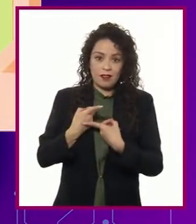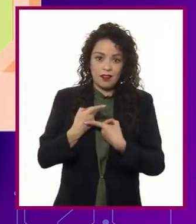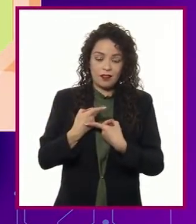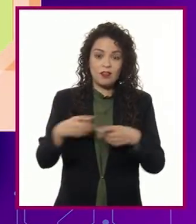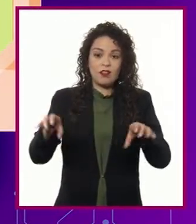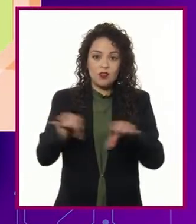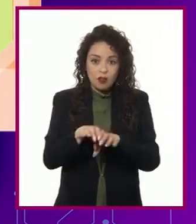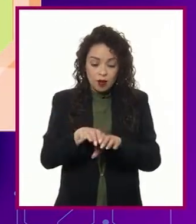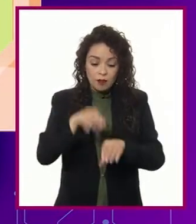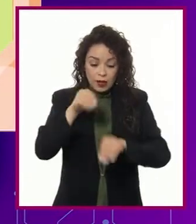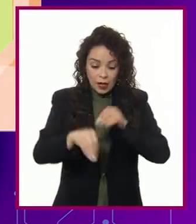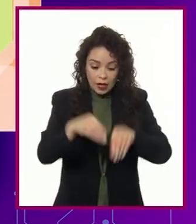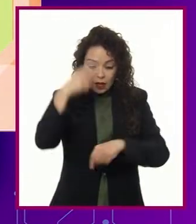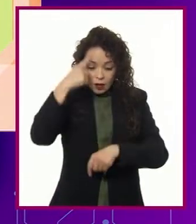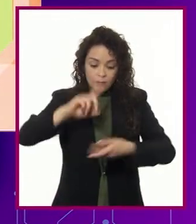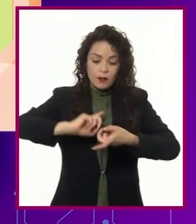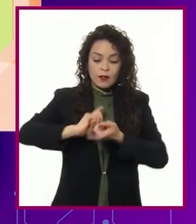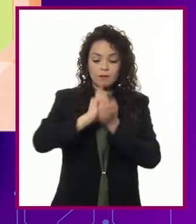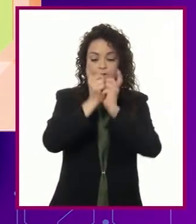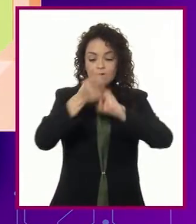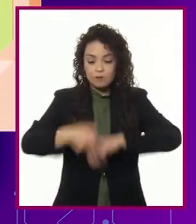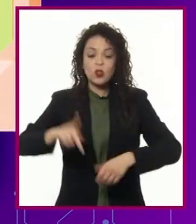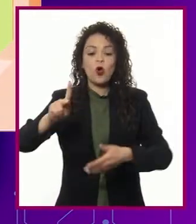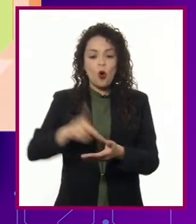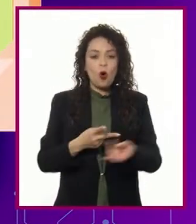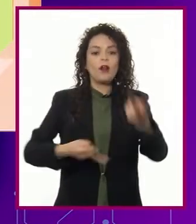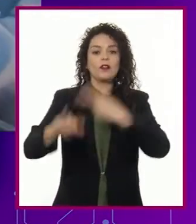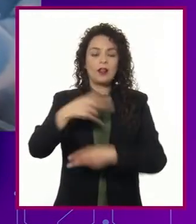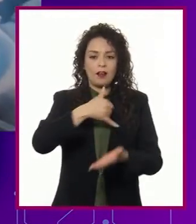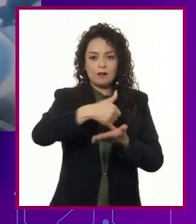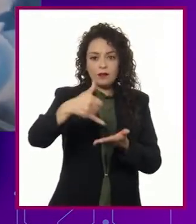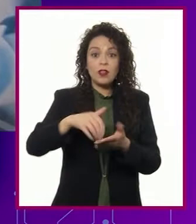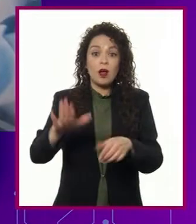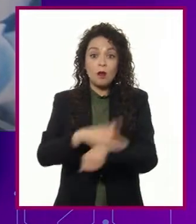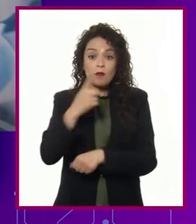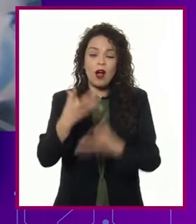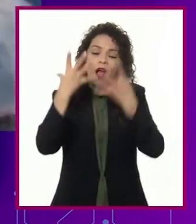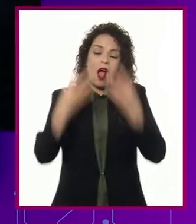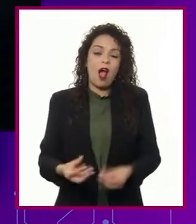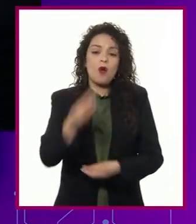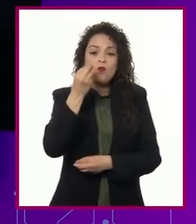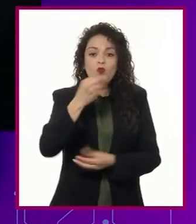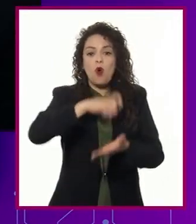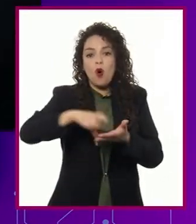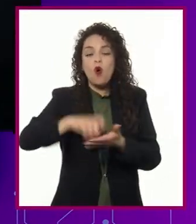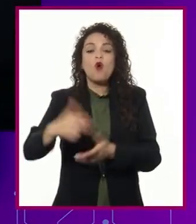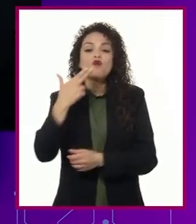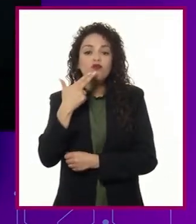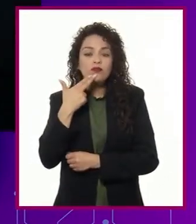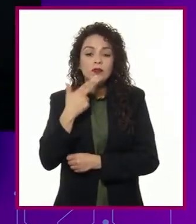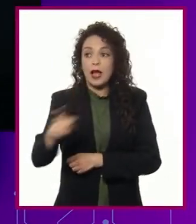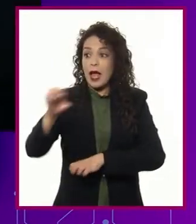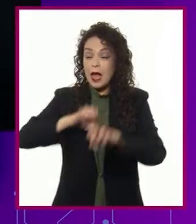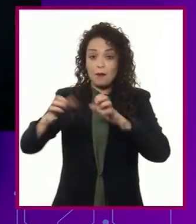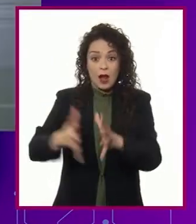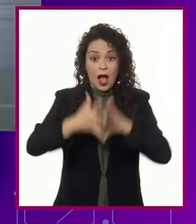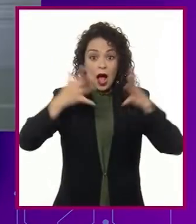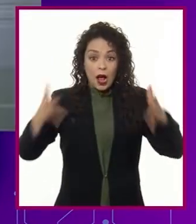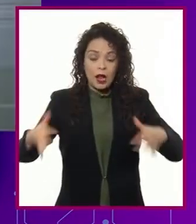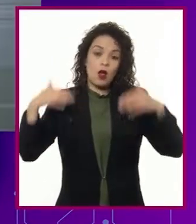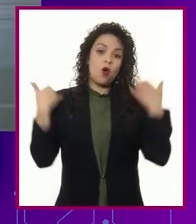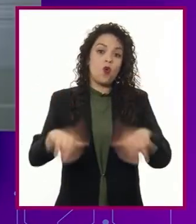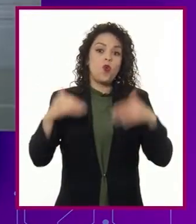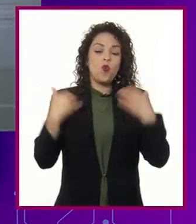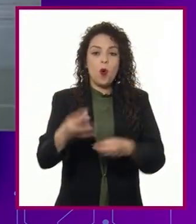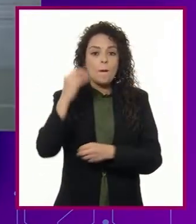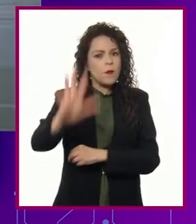regenerar. Y parte del problema se debe al consumismo. Las grandes empresas estimulan el consumo acelerado a